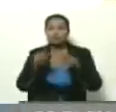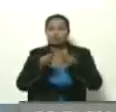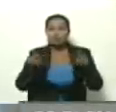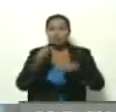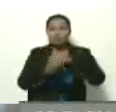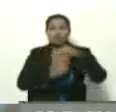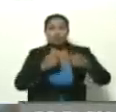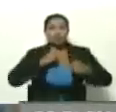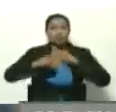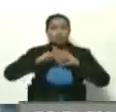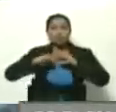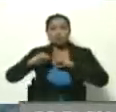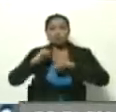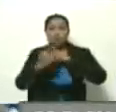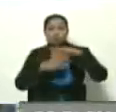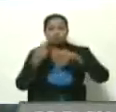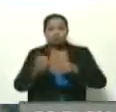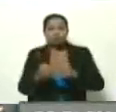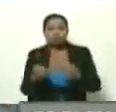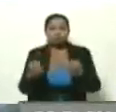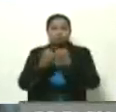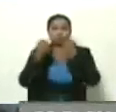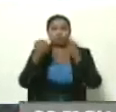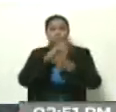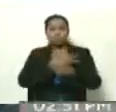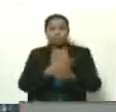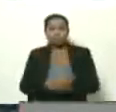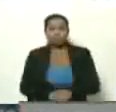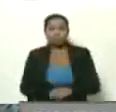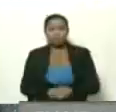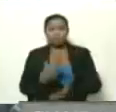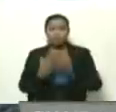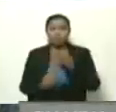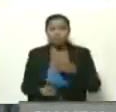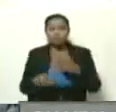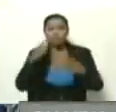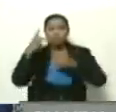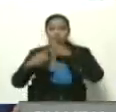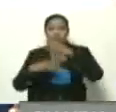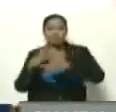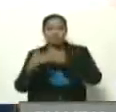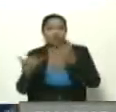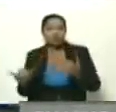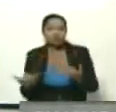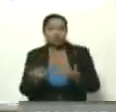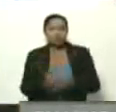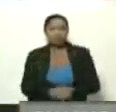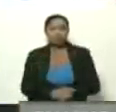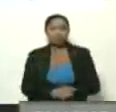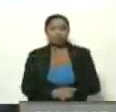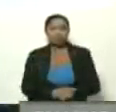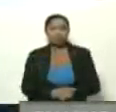revolucionario se estrella y desaparece políticamente. Hasta ahora.